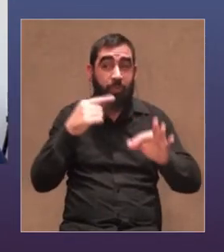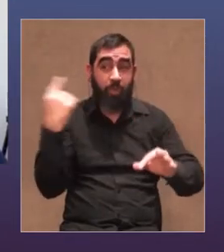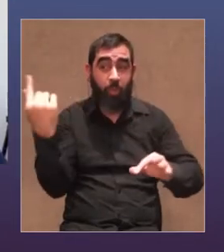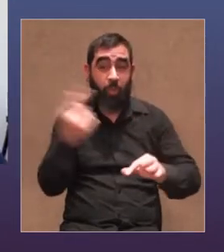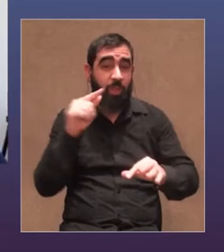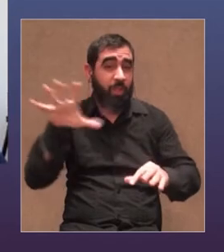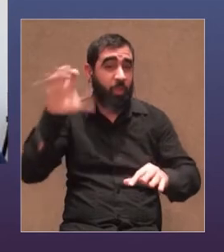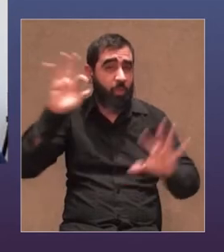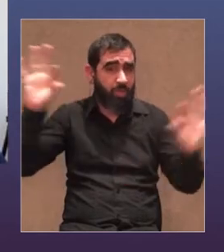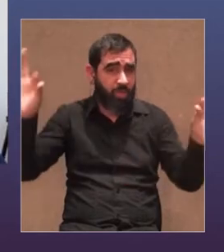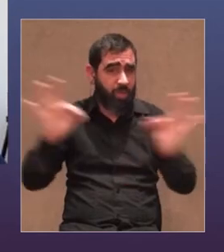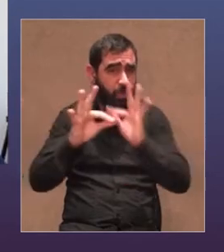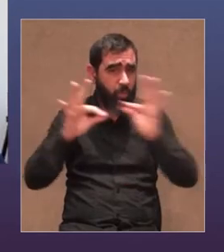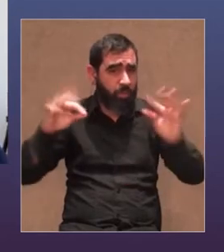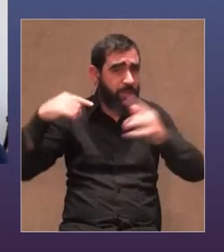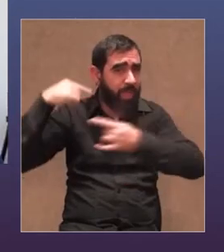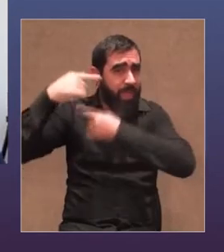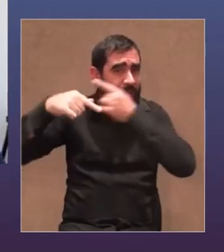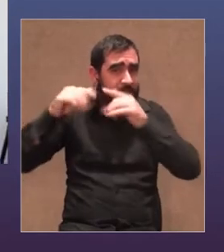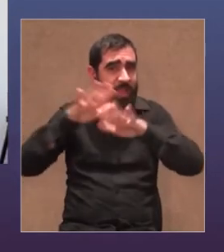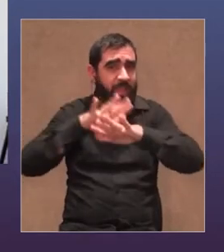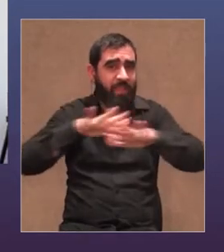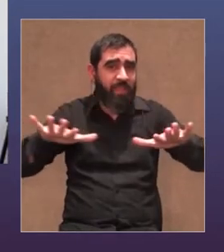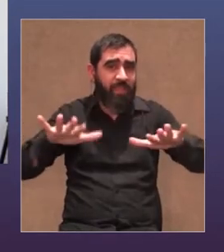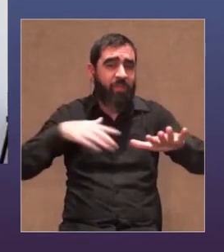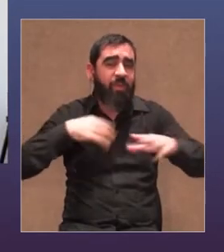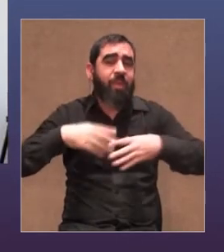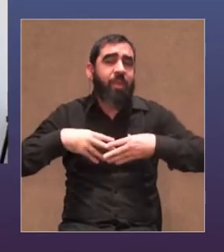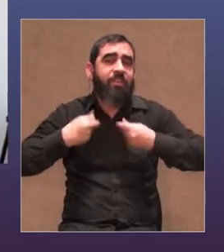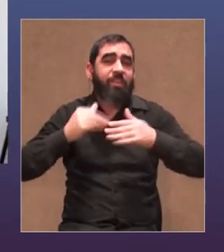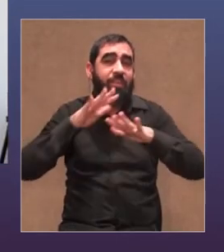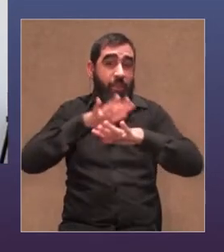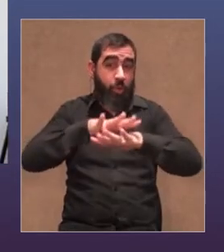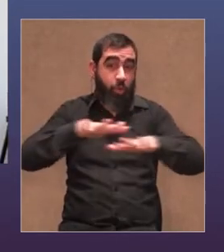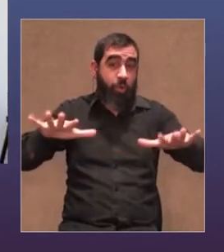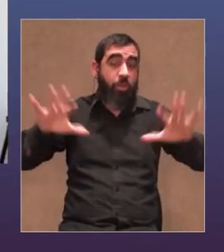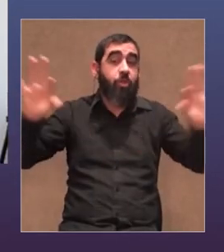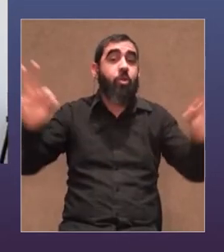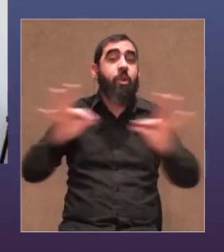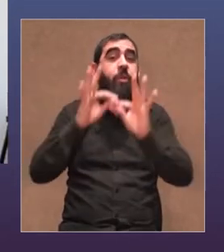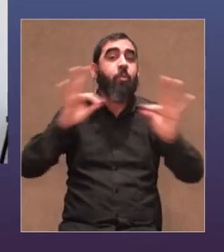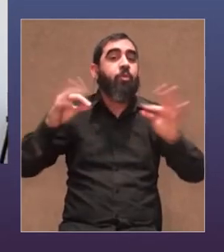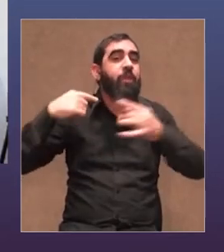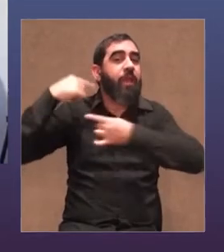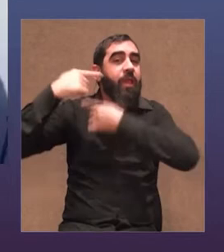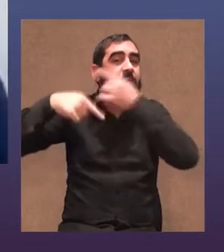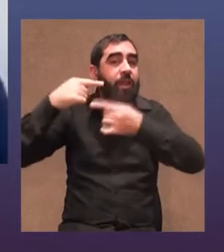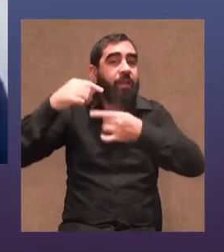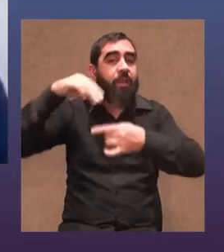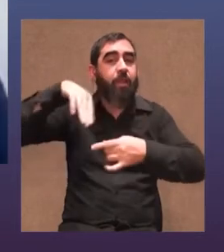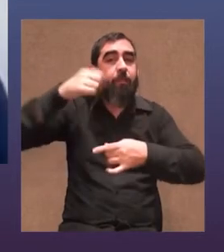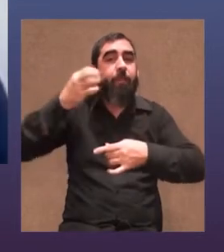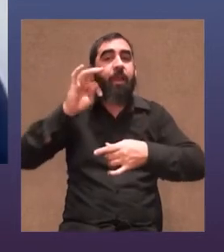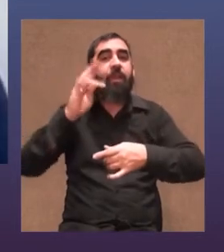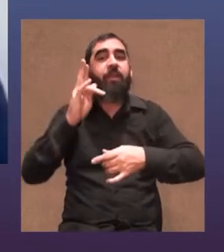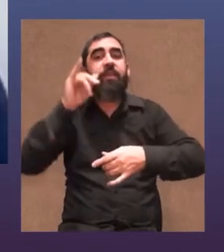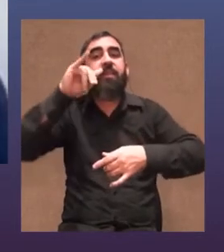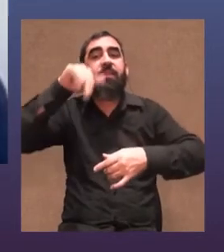escuchaban música clásica de niños? ¿Qué despierta en los niños la música clásica? Martín, voy contigo.